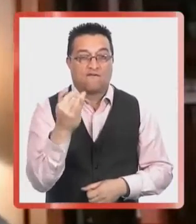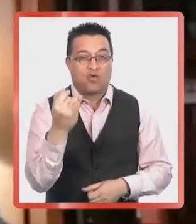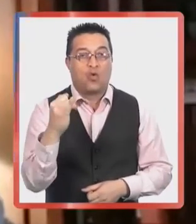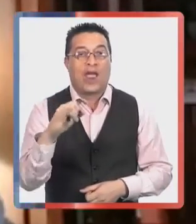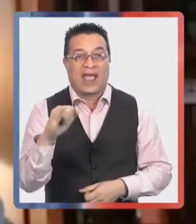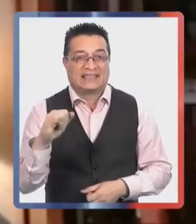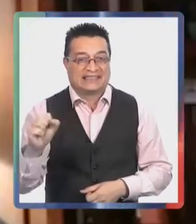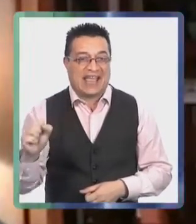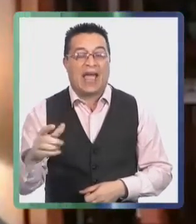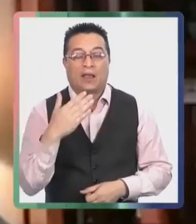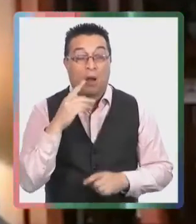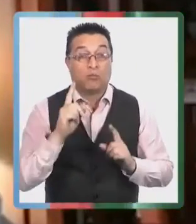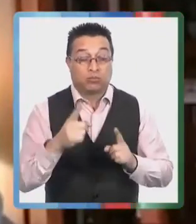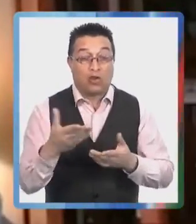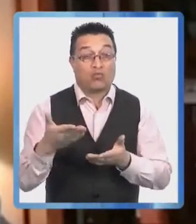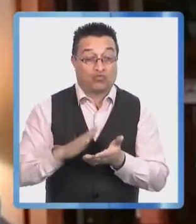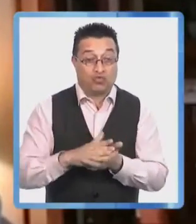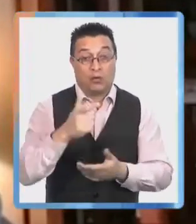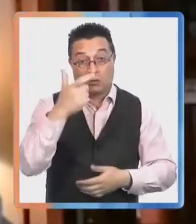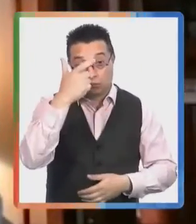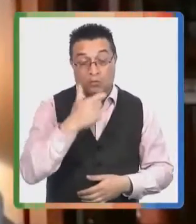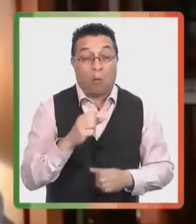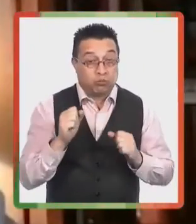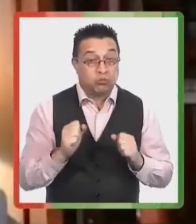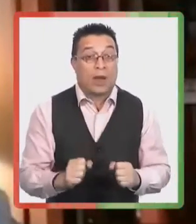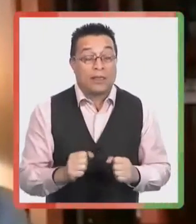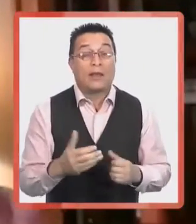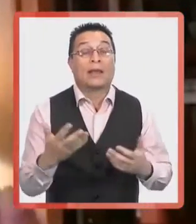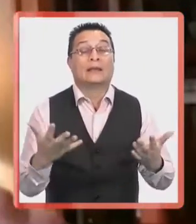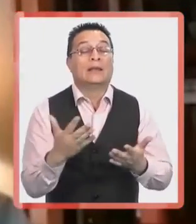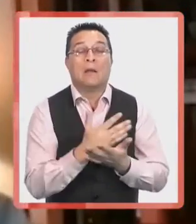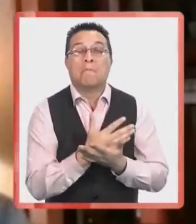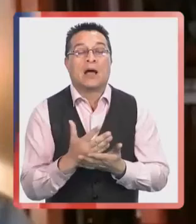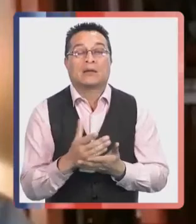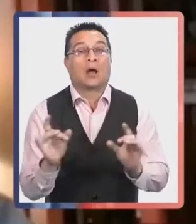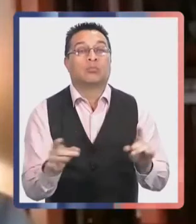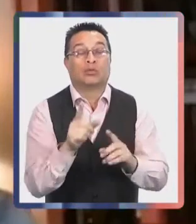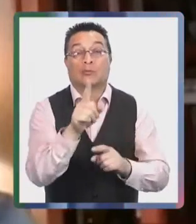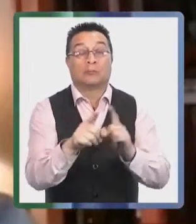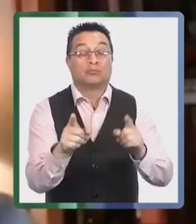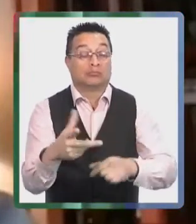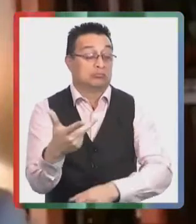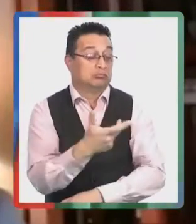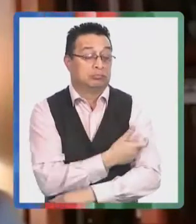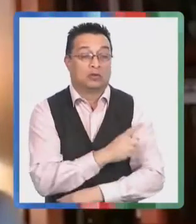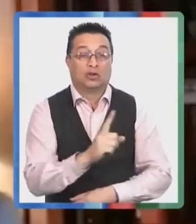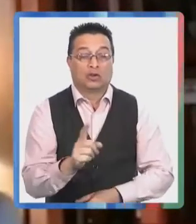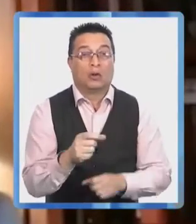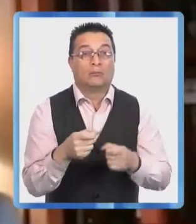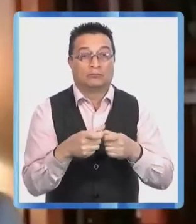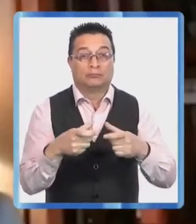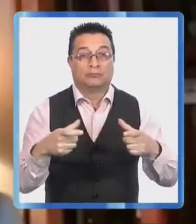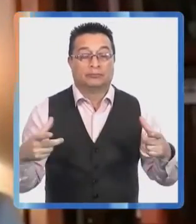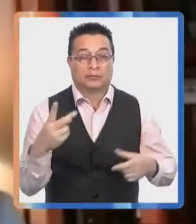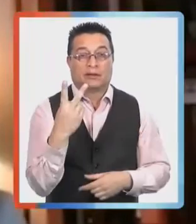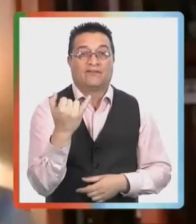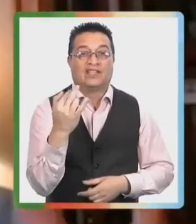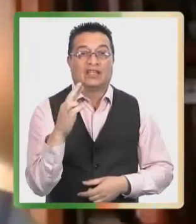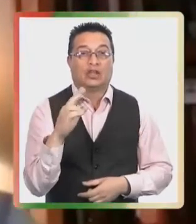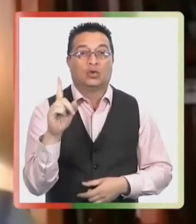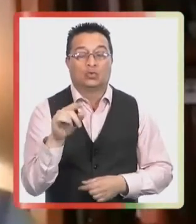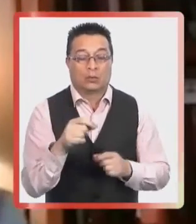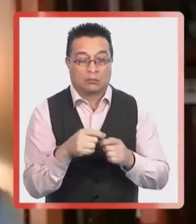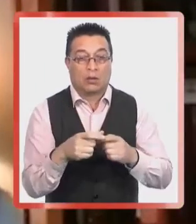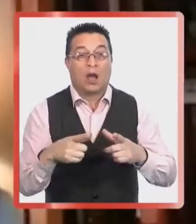influenza también puede matar a una persona. Ahora, ¿qué pasa si la gente no se vacuna y siguen aumentando los virus y